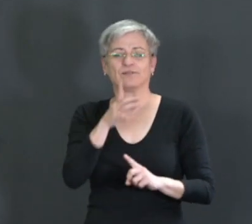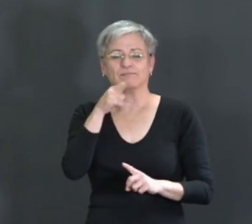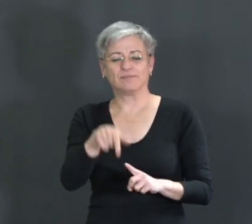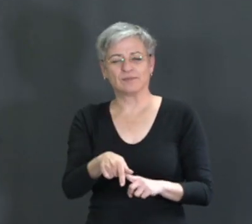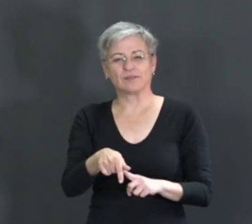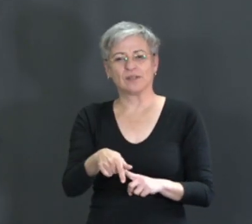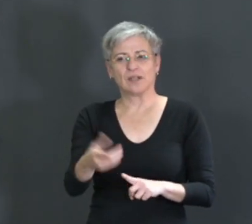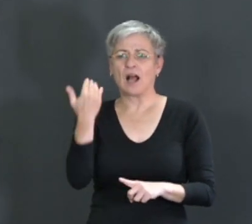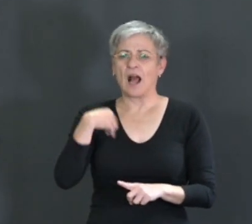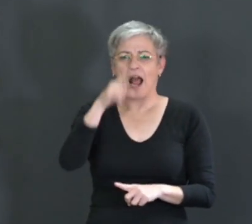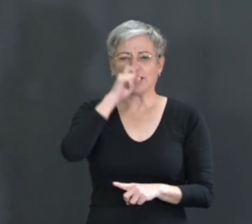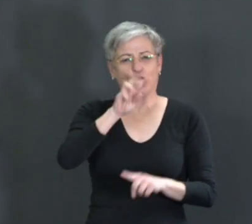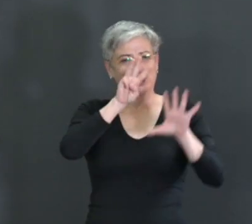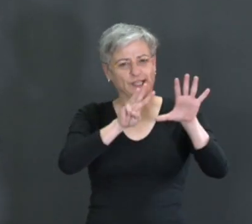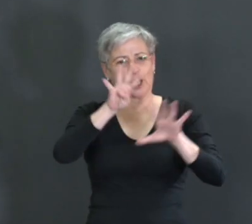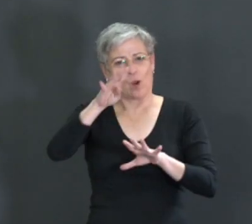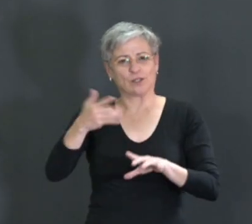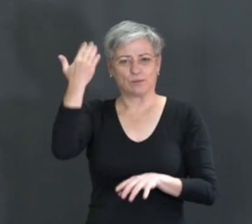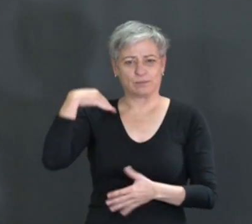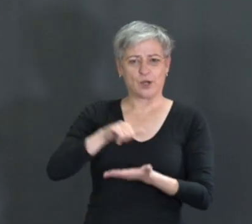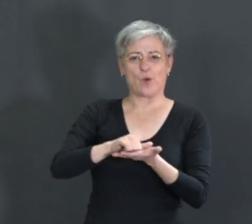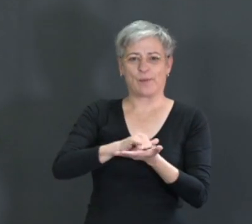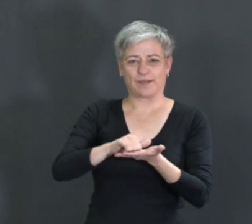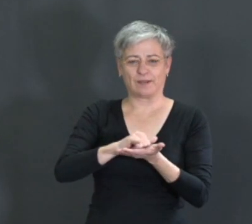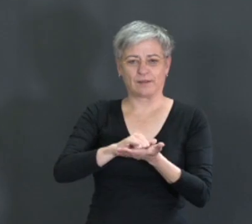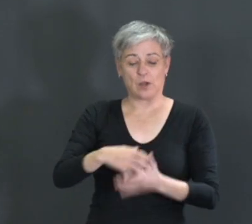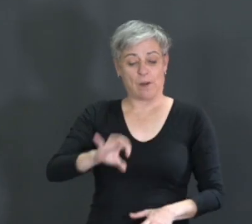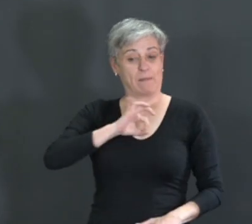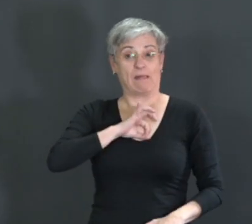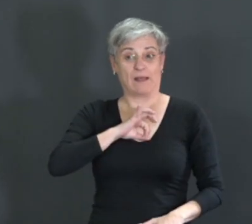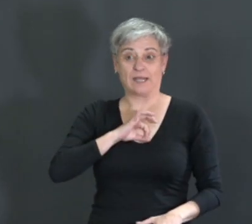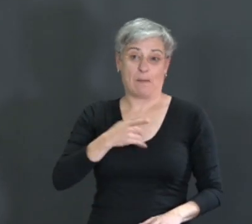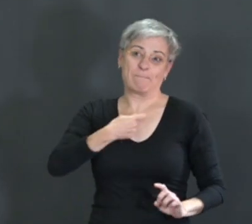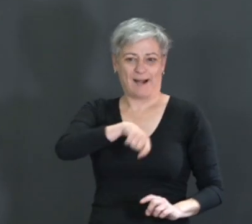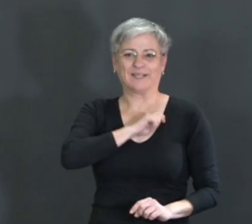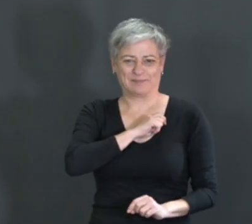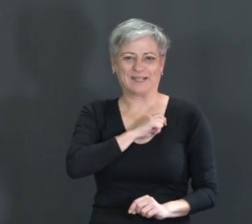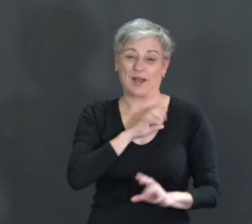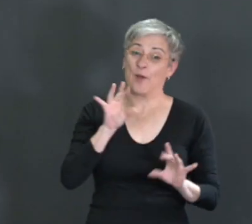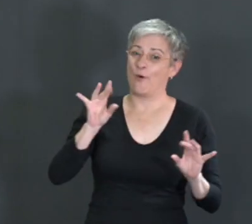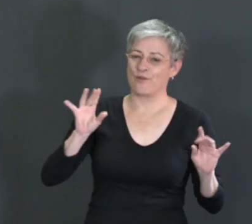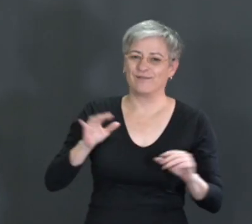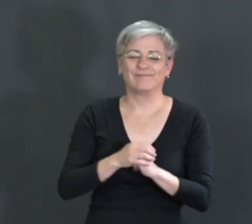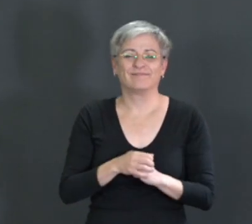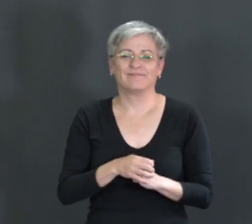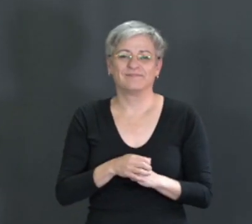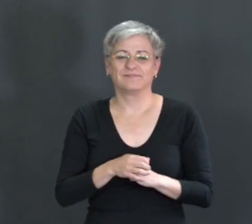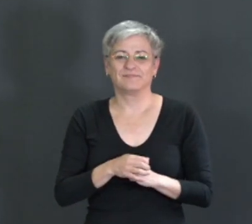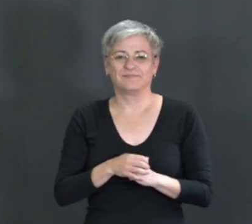el 84 en Nueva York. Y una medalla estupenda para España. Es